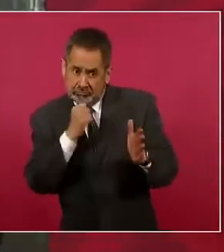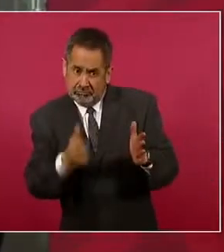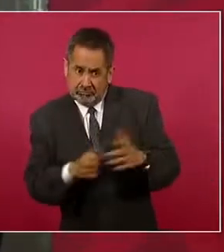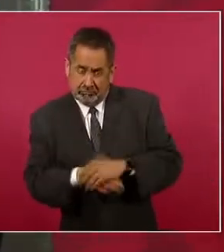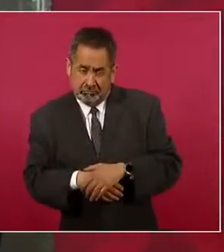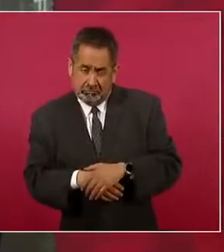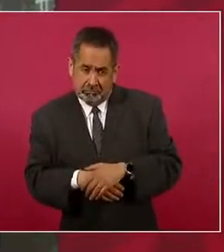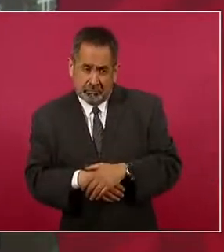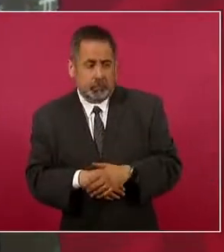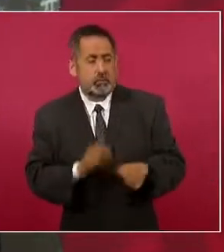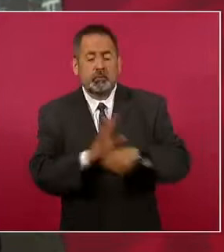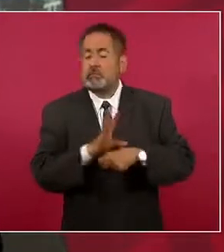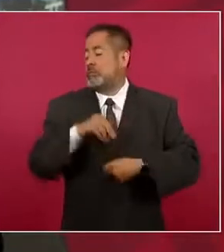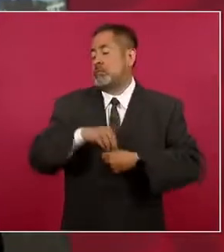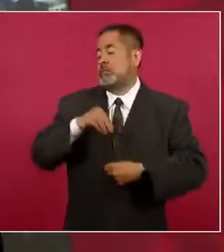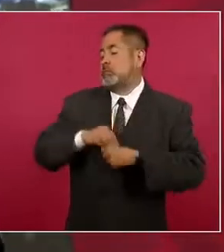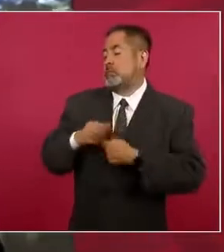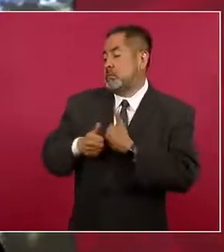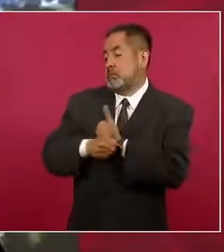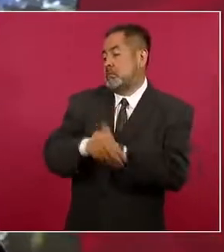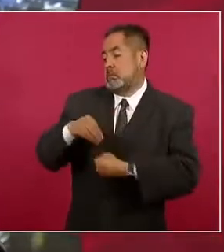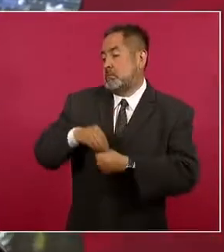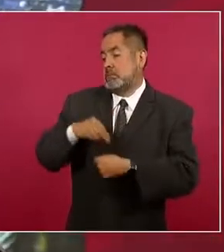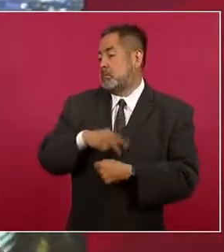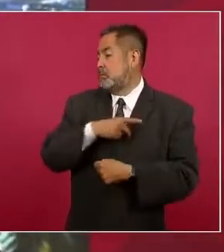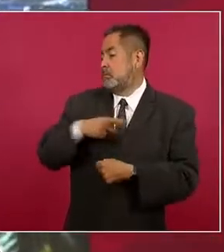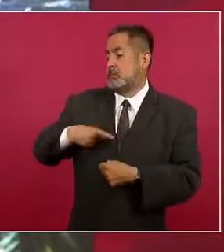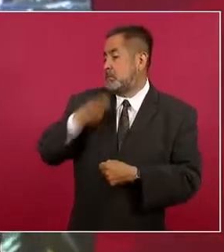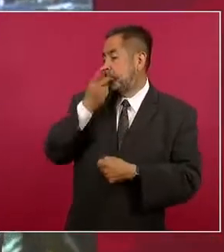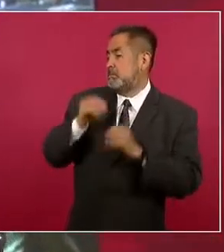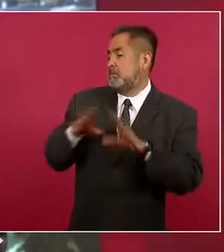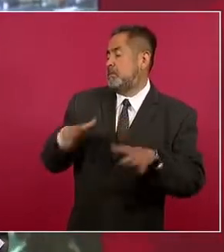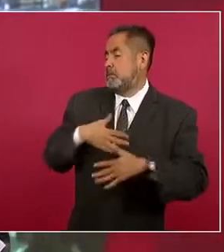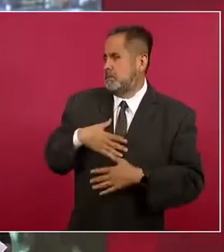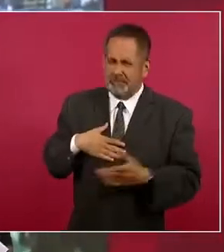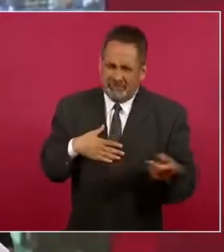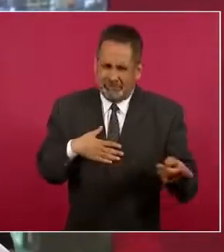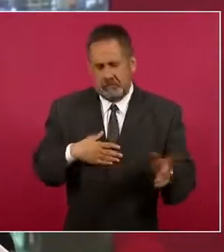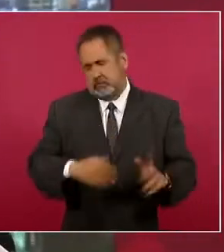Tienen además el privilegio del anonimato.